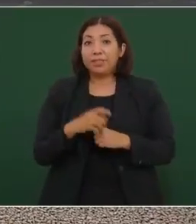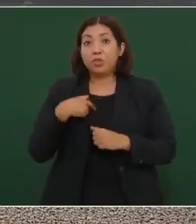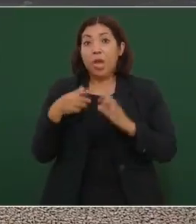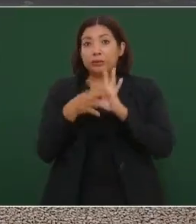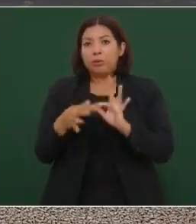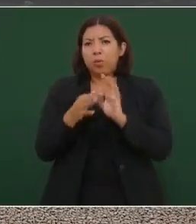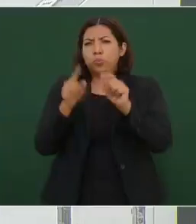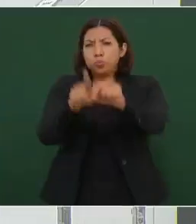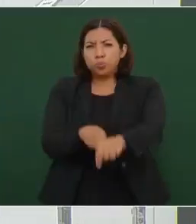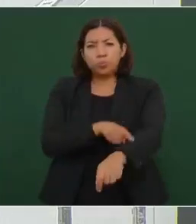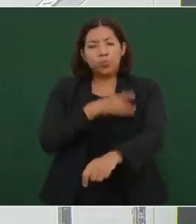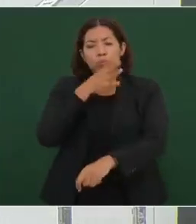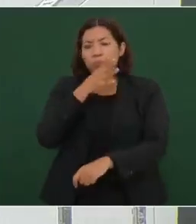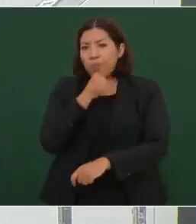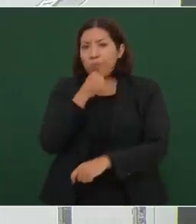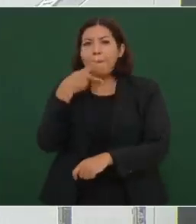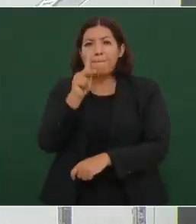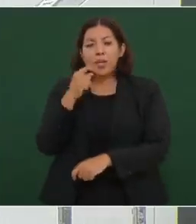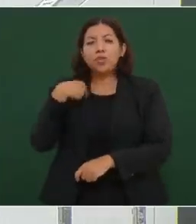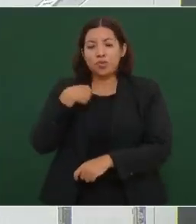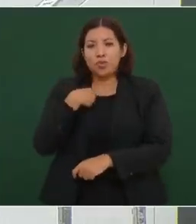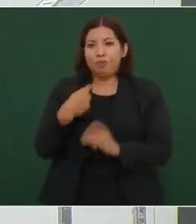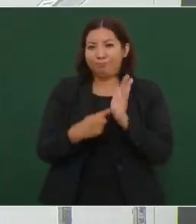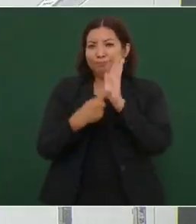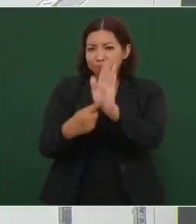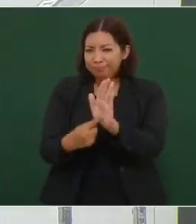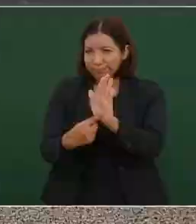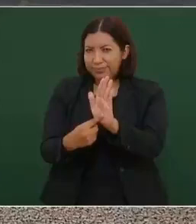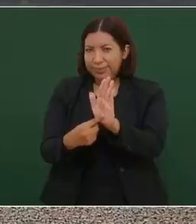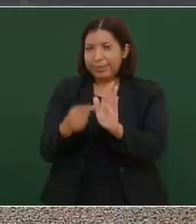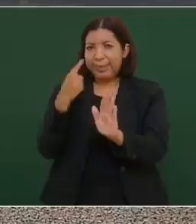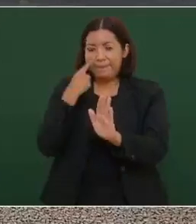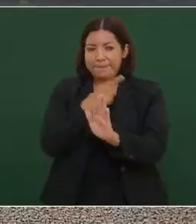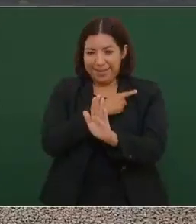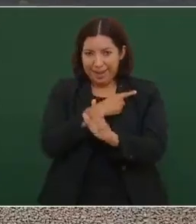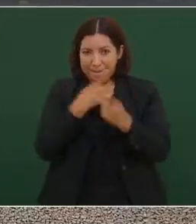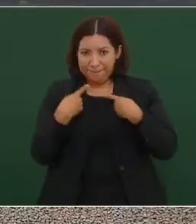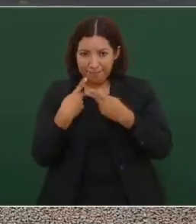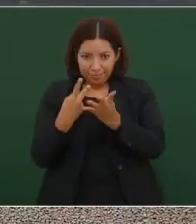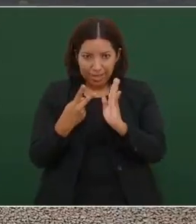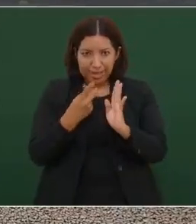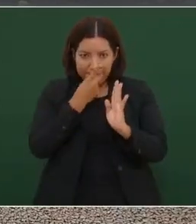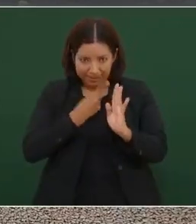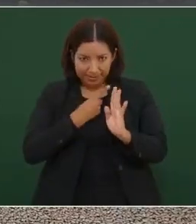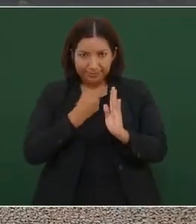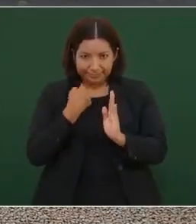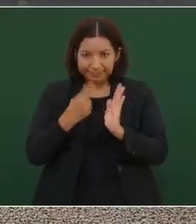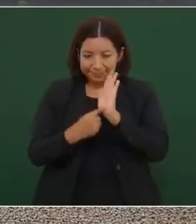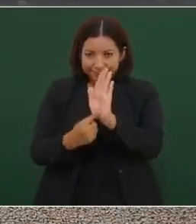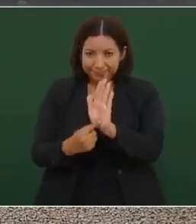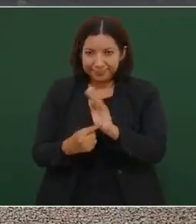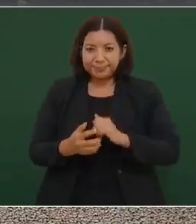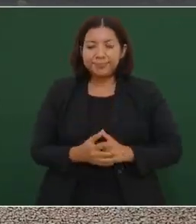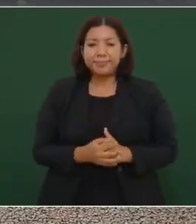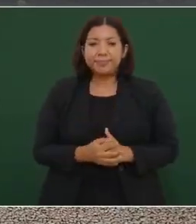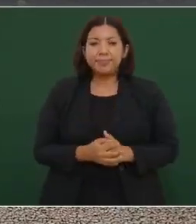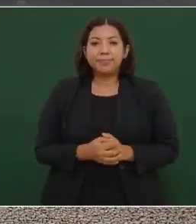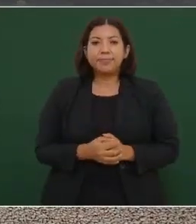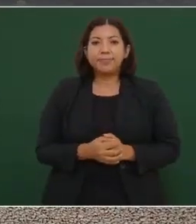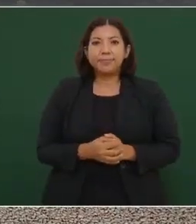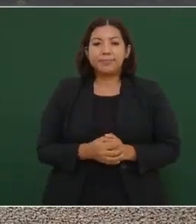todo lo que me dicen en la calle, permítame presentarle esto que nos dicen esta juventud emocionada.